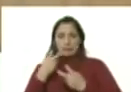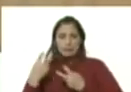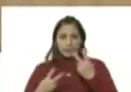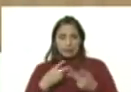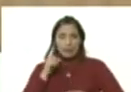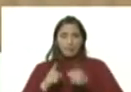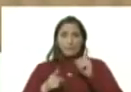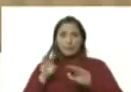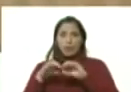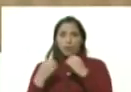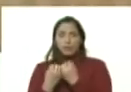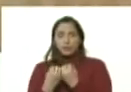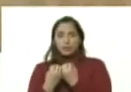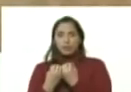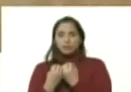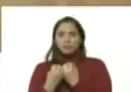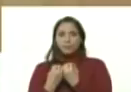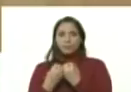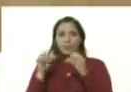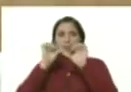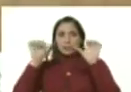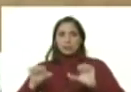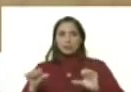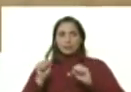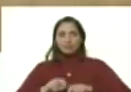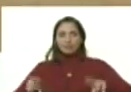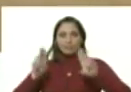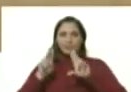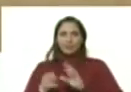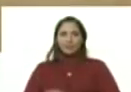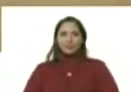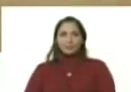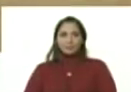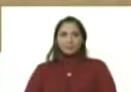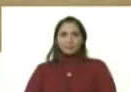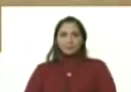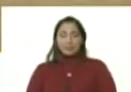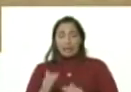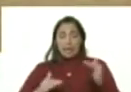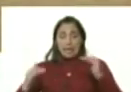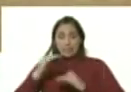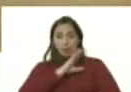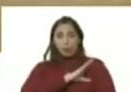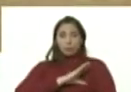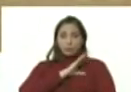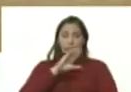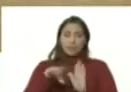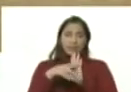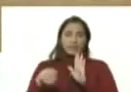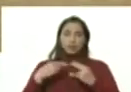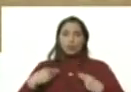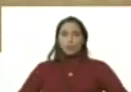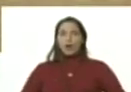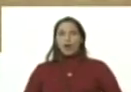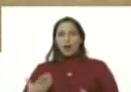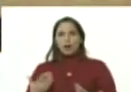esa oficina del sistema de Naciones Unidas, la del Alto Comisionado para los Derechos Humanos, ha